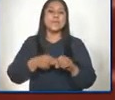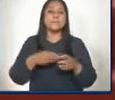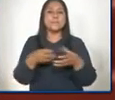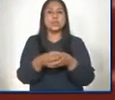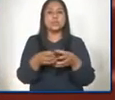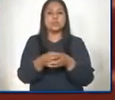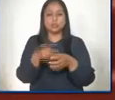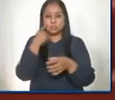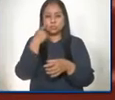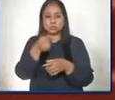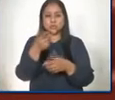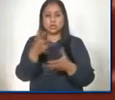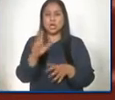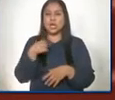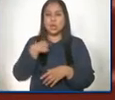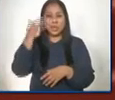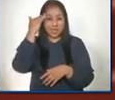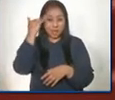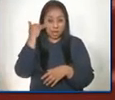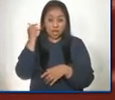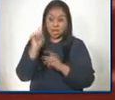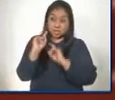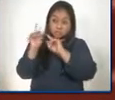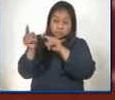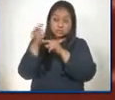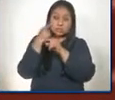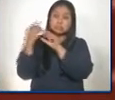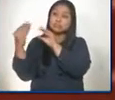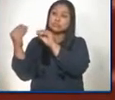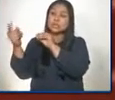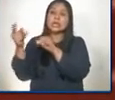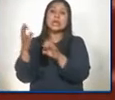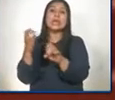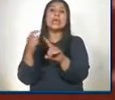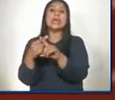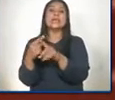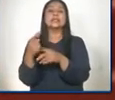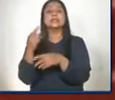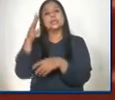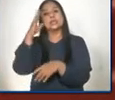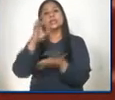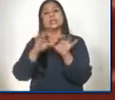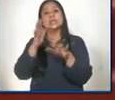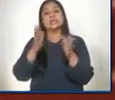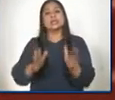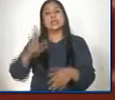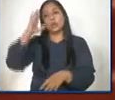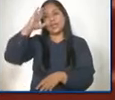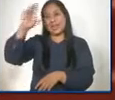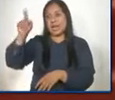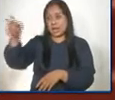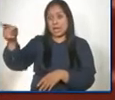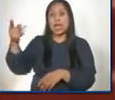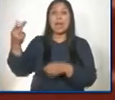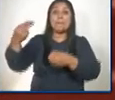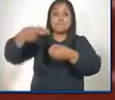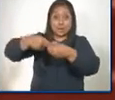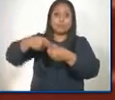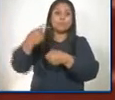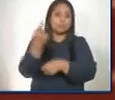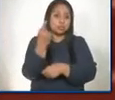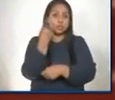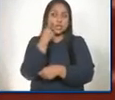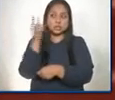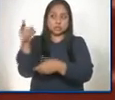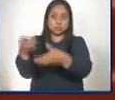tuve la oportunidad en Corea de estar con el exsecretario general de las Naciones Unidas, Ban Ki-moon, quien es un miembro importante de